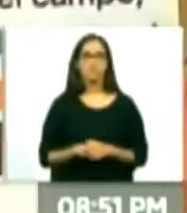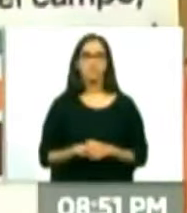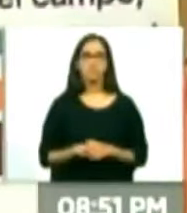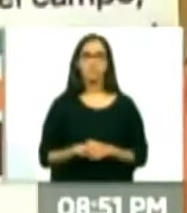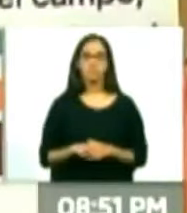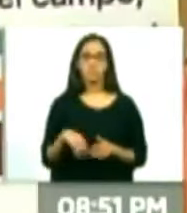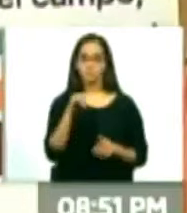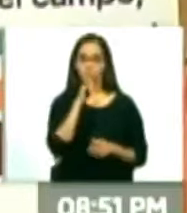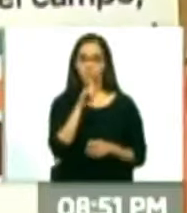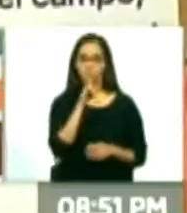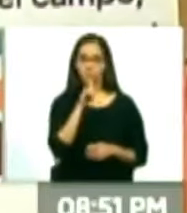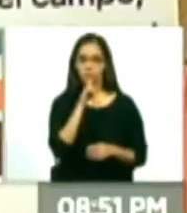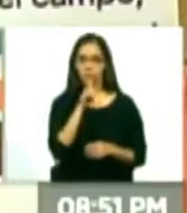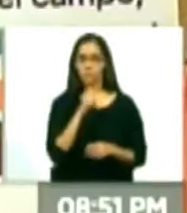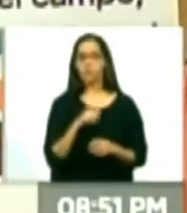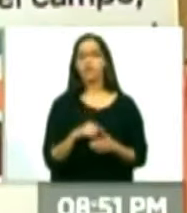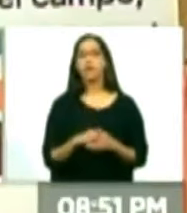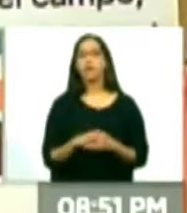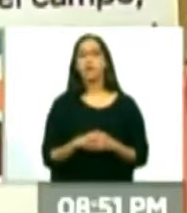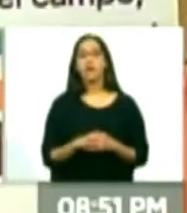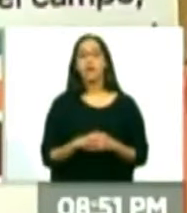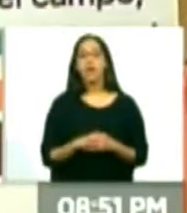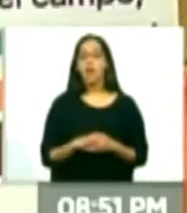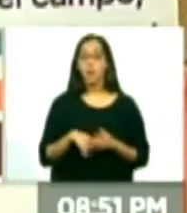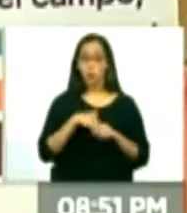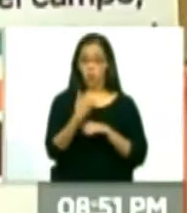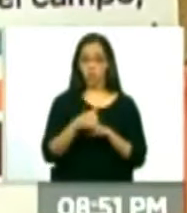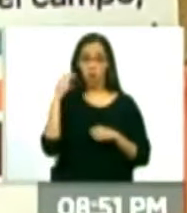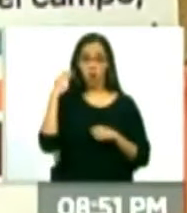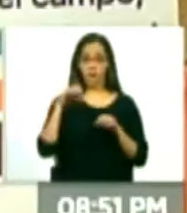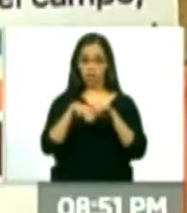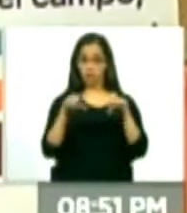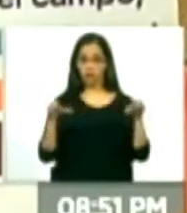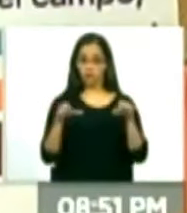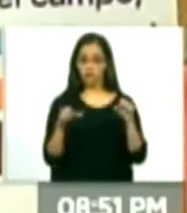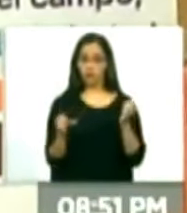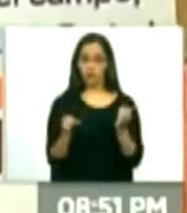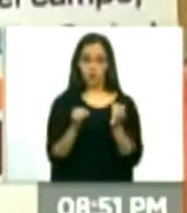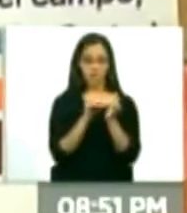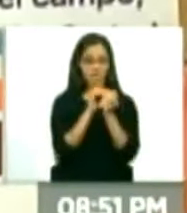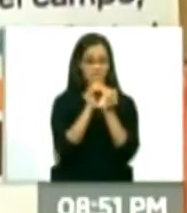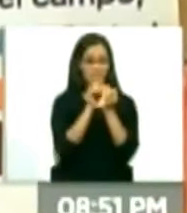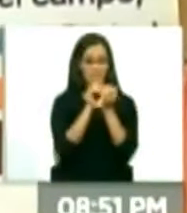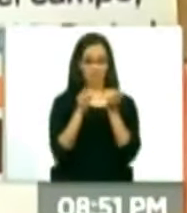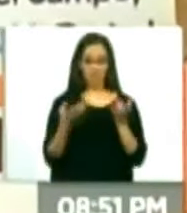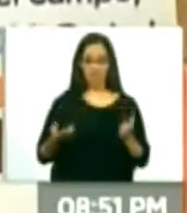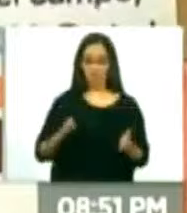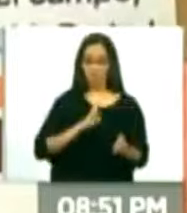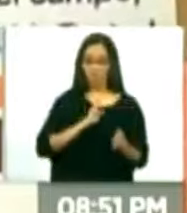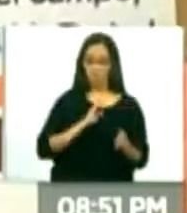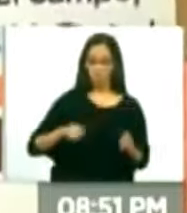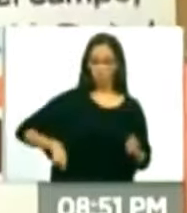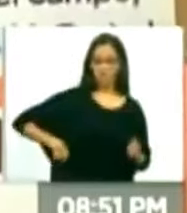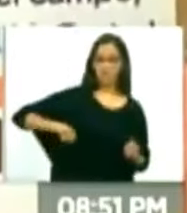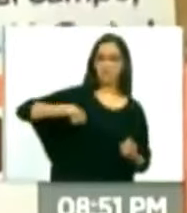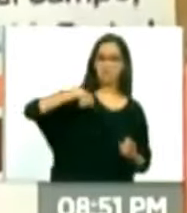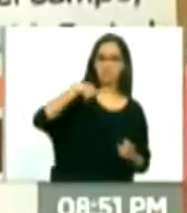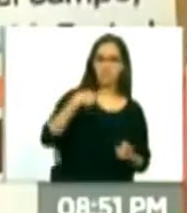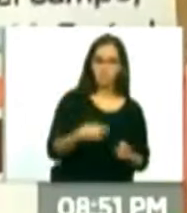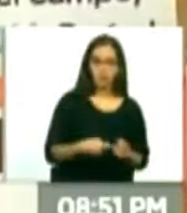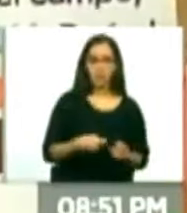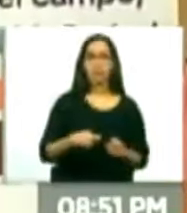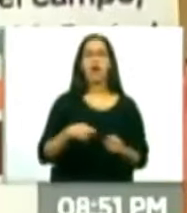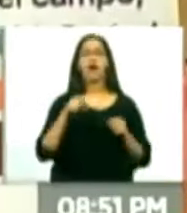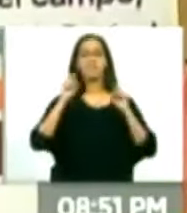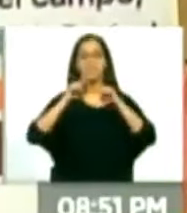Noticias Caracol, el proyecto es Colombia, educación con las uñas y de su propio bolsillo. Así enseñan 2 maestros en zonas